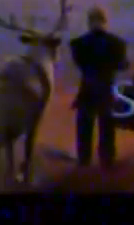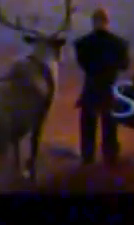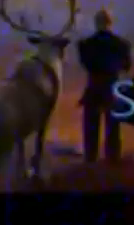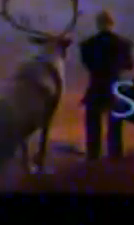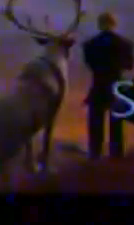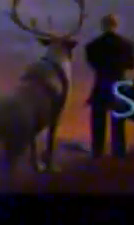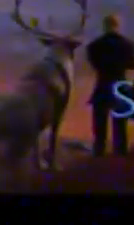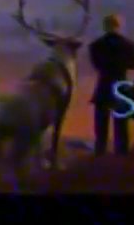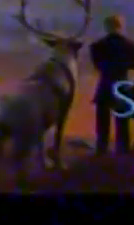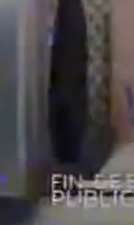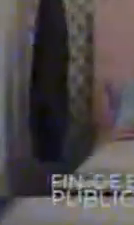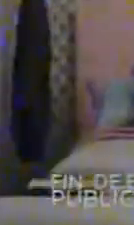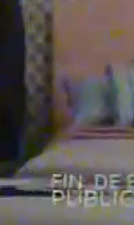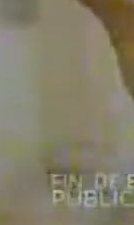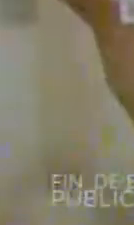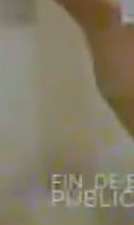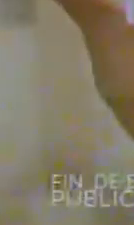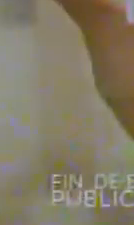cines.